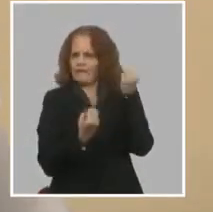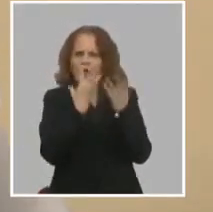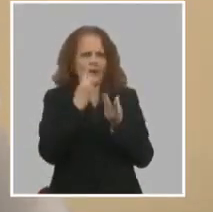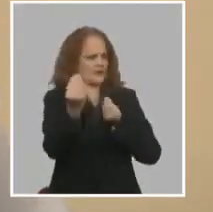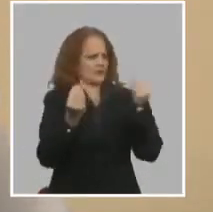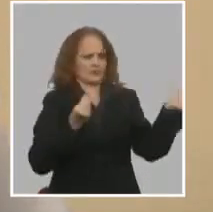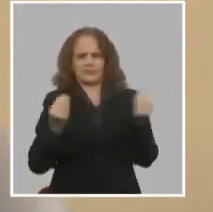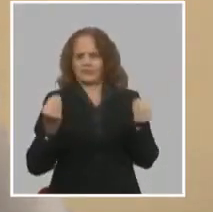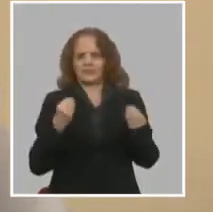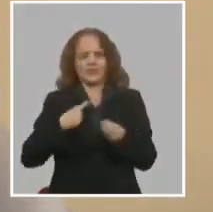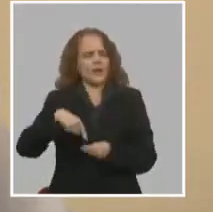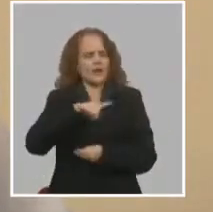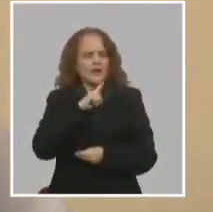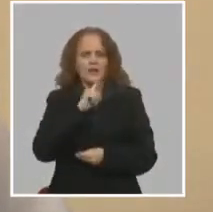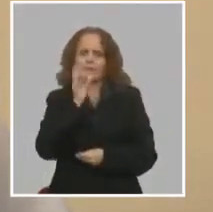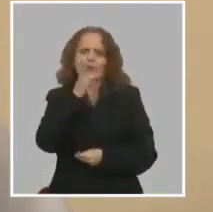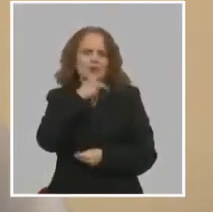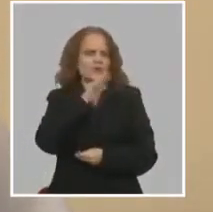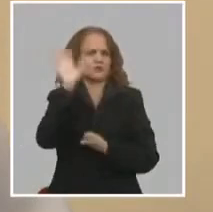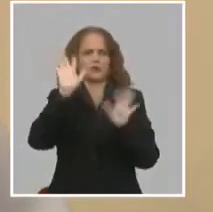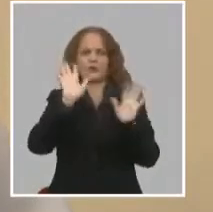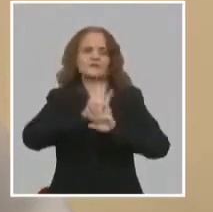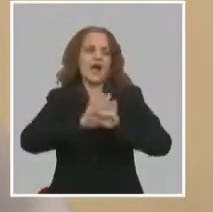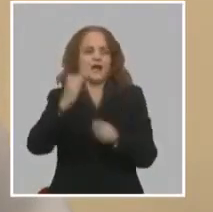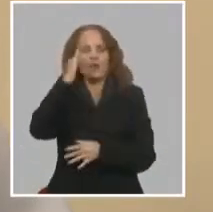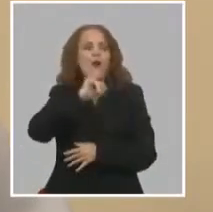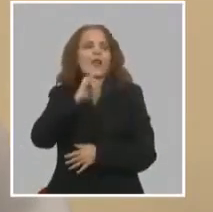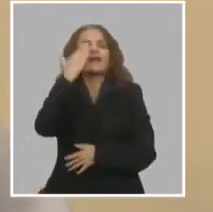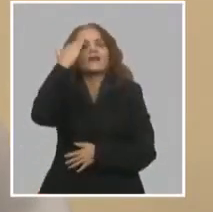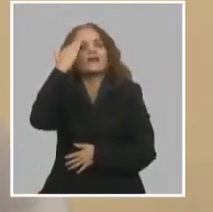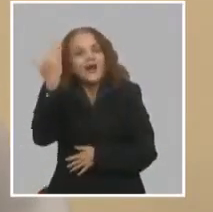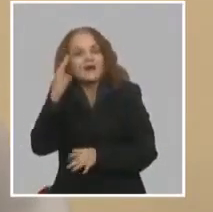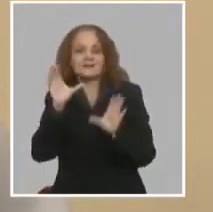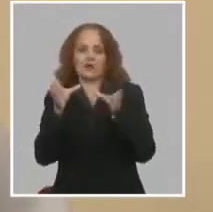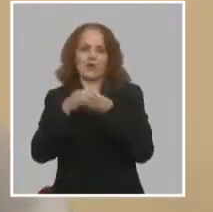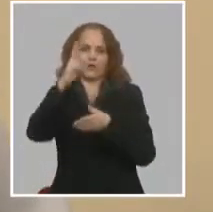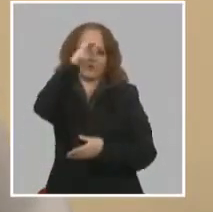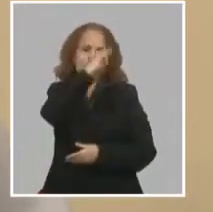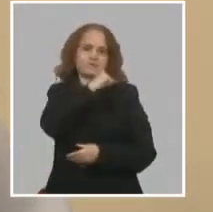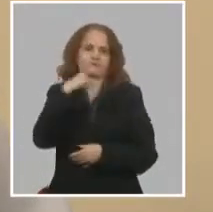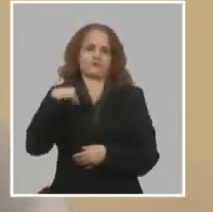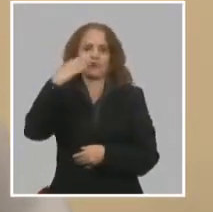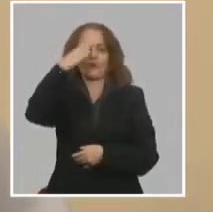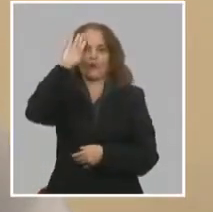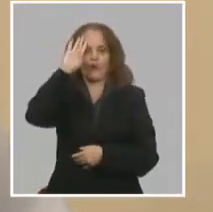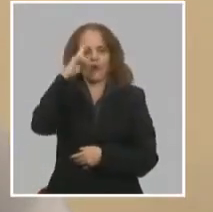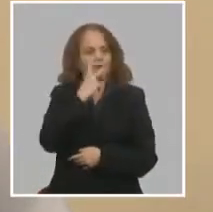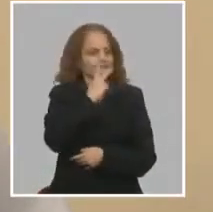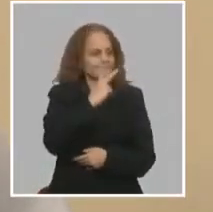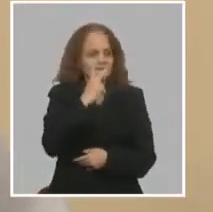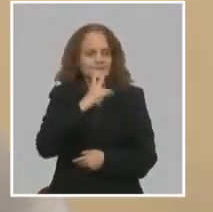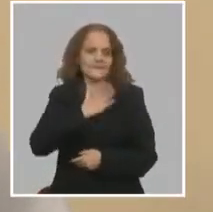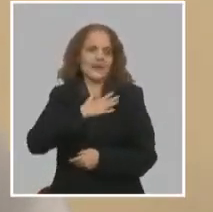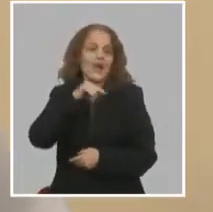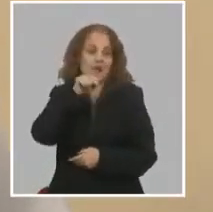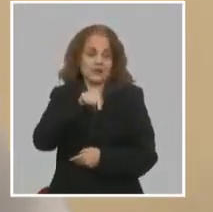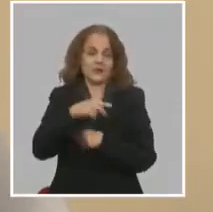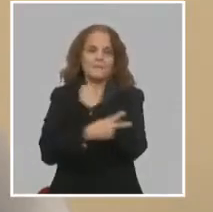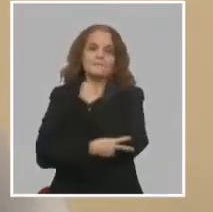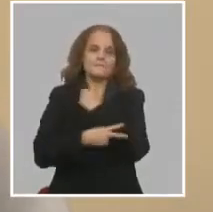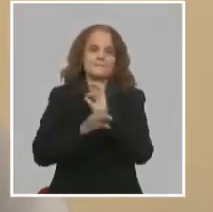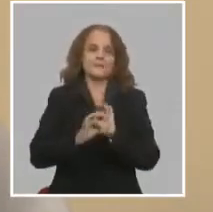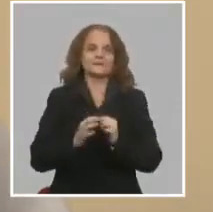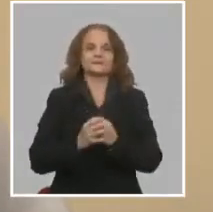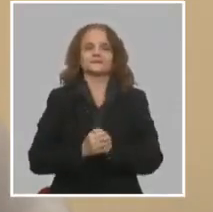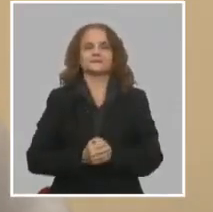con muchas flores en forma de agradecimiento a toda la atención ofrecida por los médicos cubanos a la